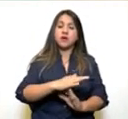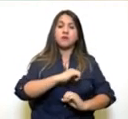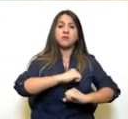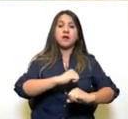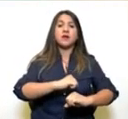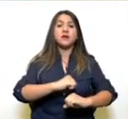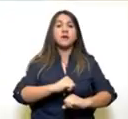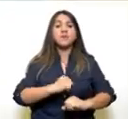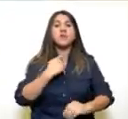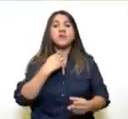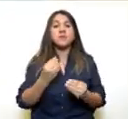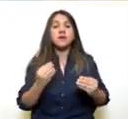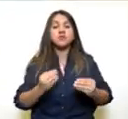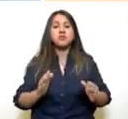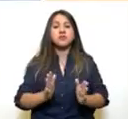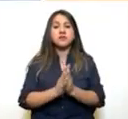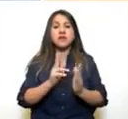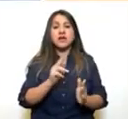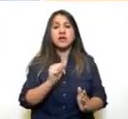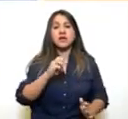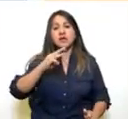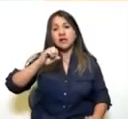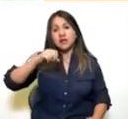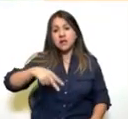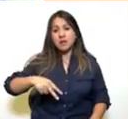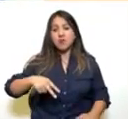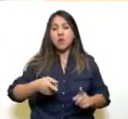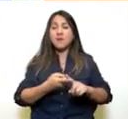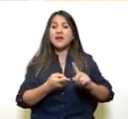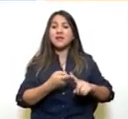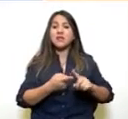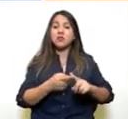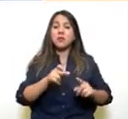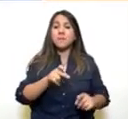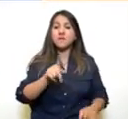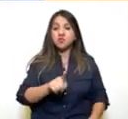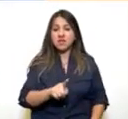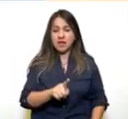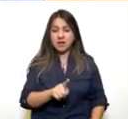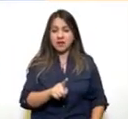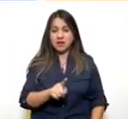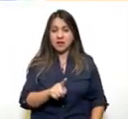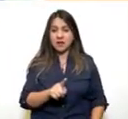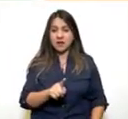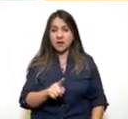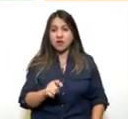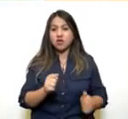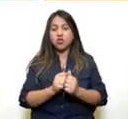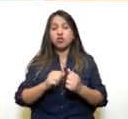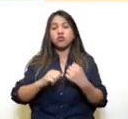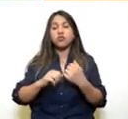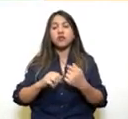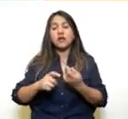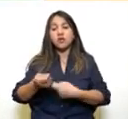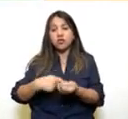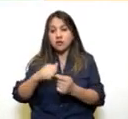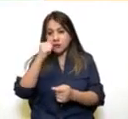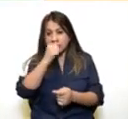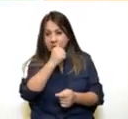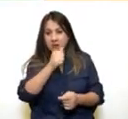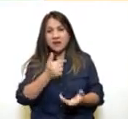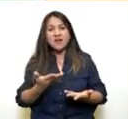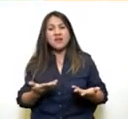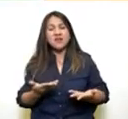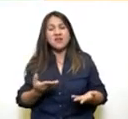y lo que pasó san ramón con el partido socialista y el narcotráfico lo que se supo que es a ustedes es un tejido una parte del tejido